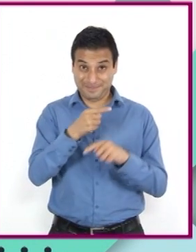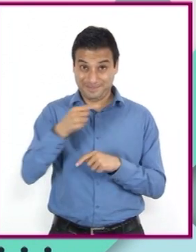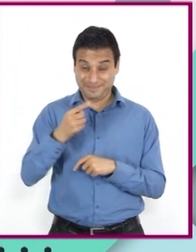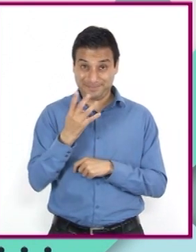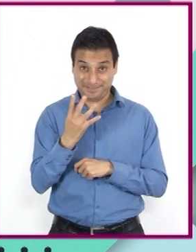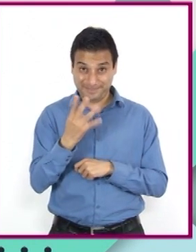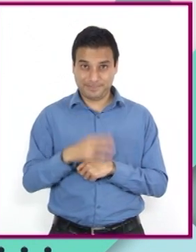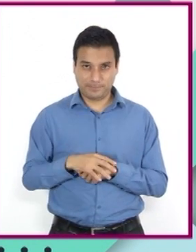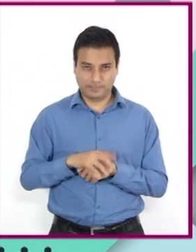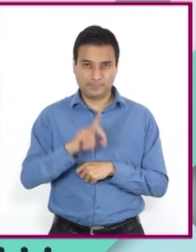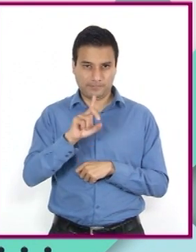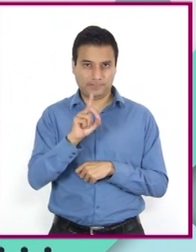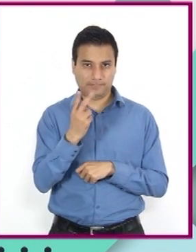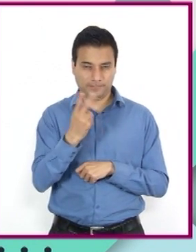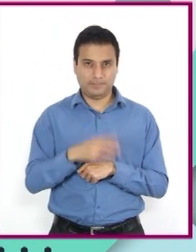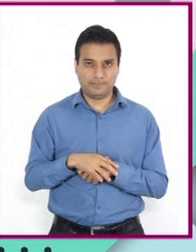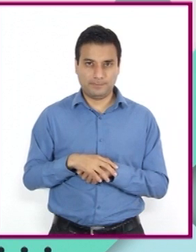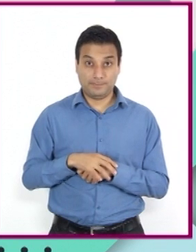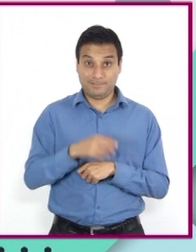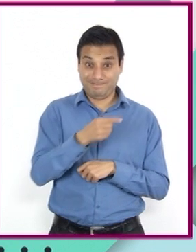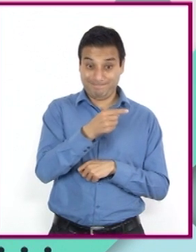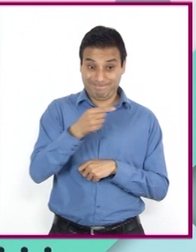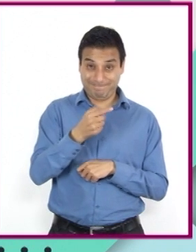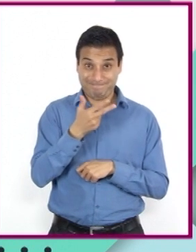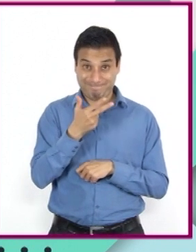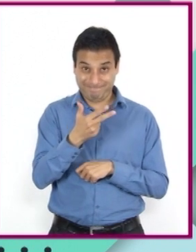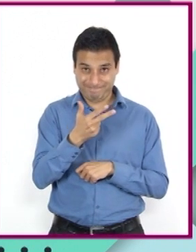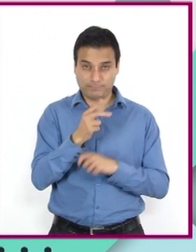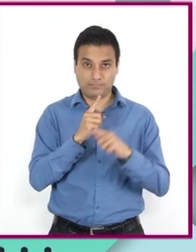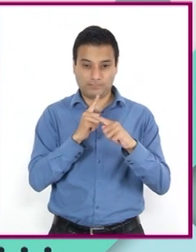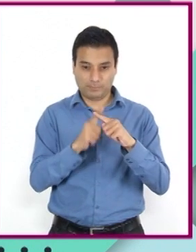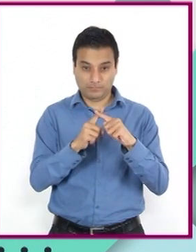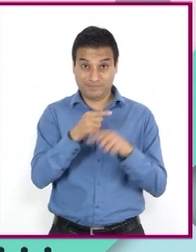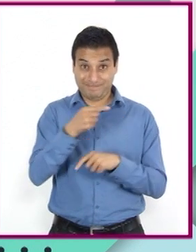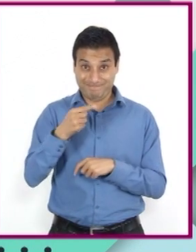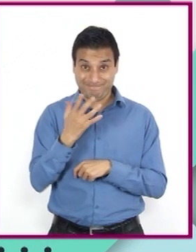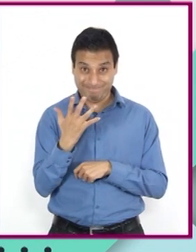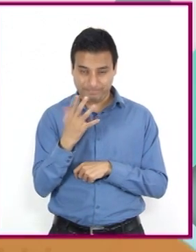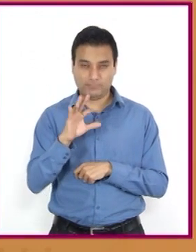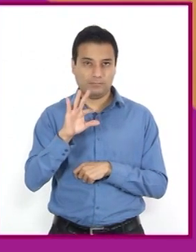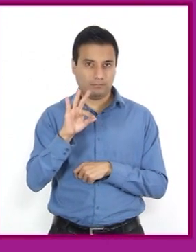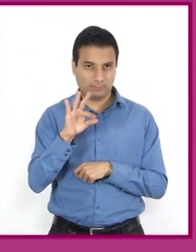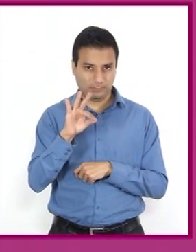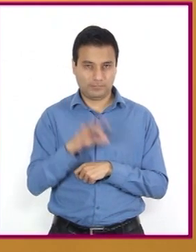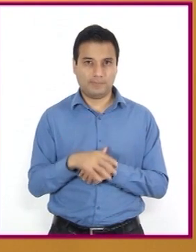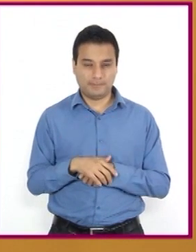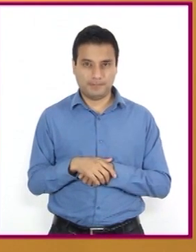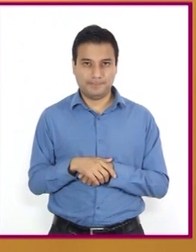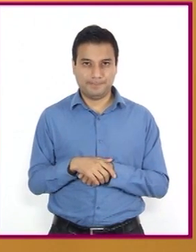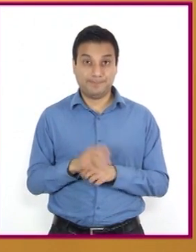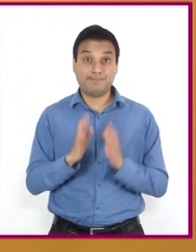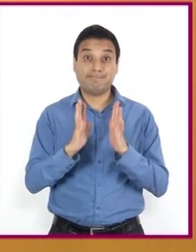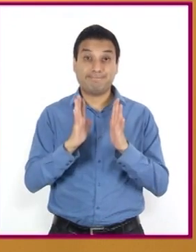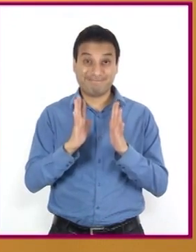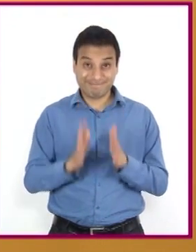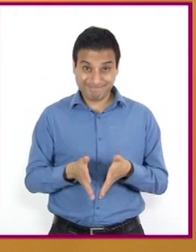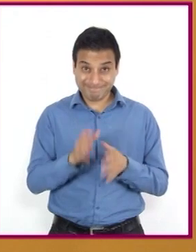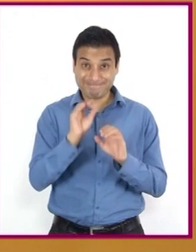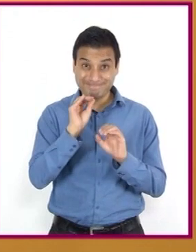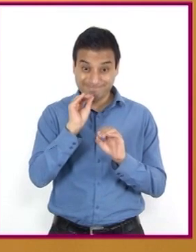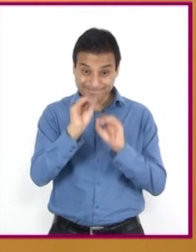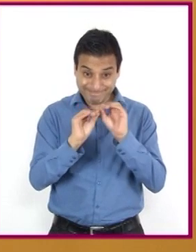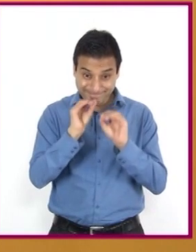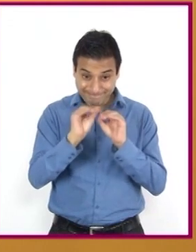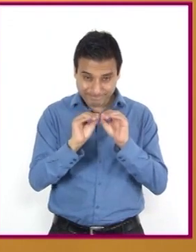es 32 y 8 negativo por 5 negativo es 40. Una vez llenados ambos